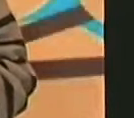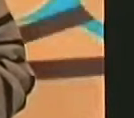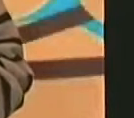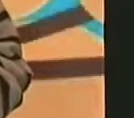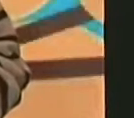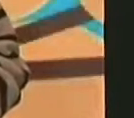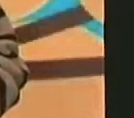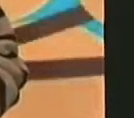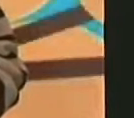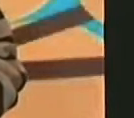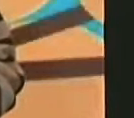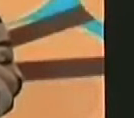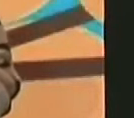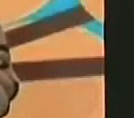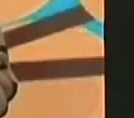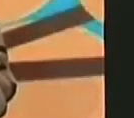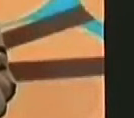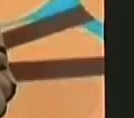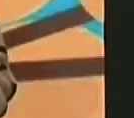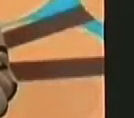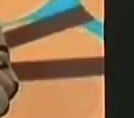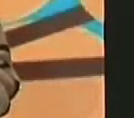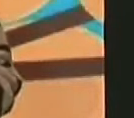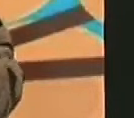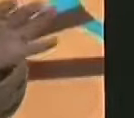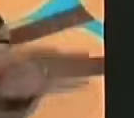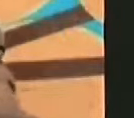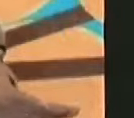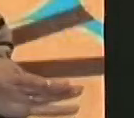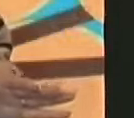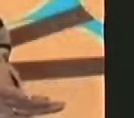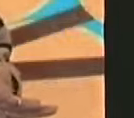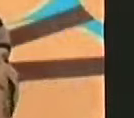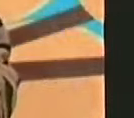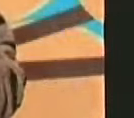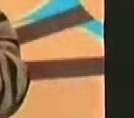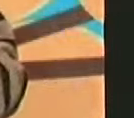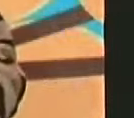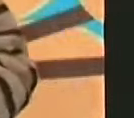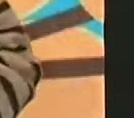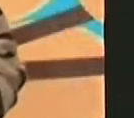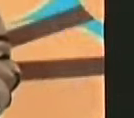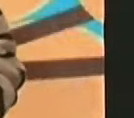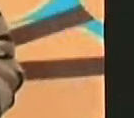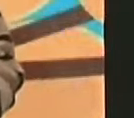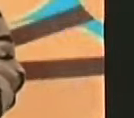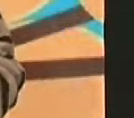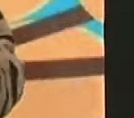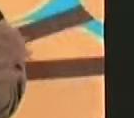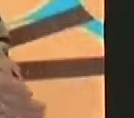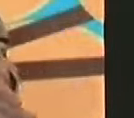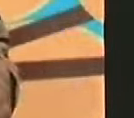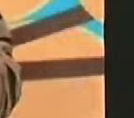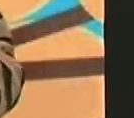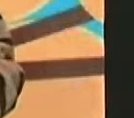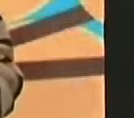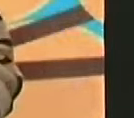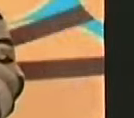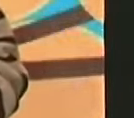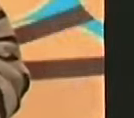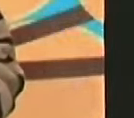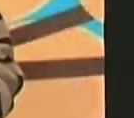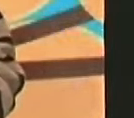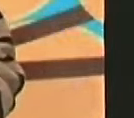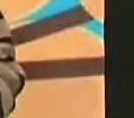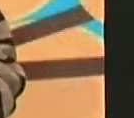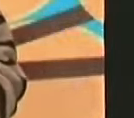Así es, buenas tardes para toda la audiencia que a esta hora está en sintonía de Venezolana de Televisión. Nosotros toda la audiencia que a esta hora está en sintonía de Venezolana del Teatro Bolívar, donde se lleva a cabo la rueda de